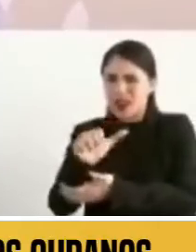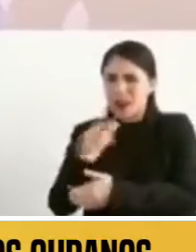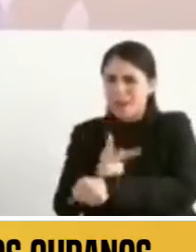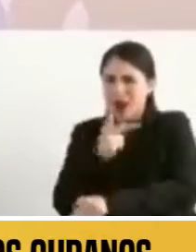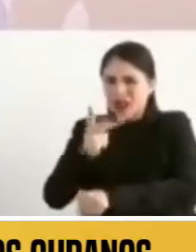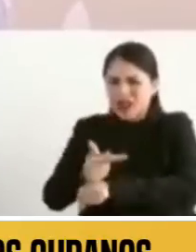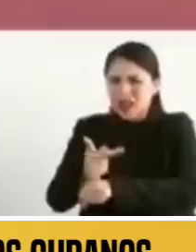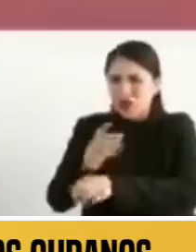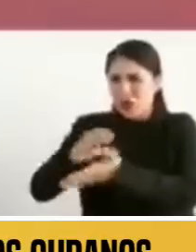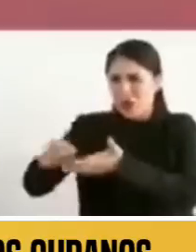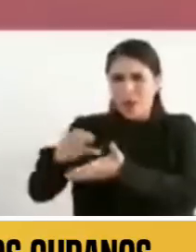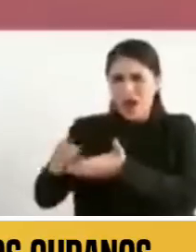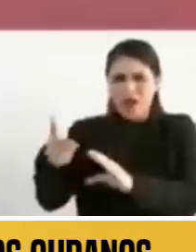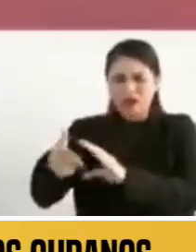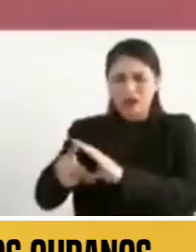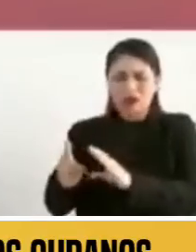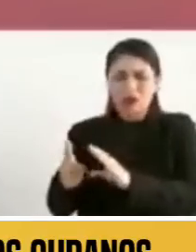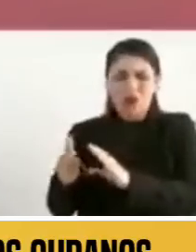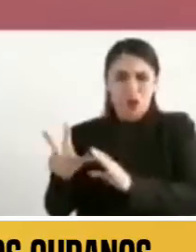extranjero.